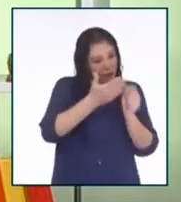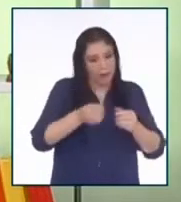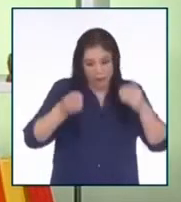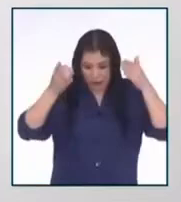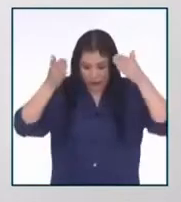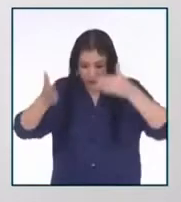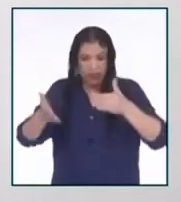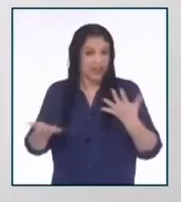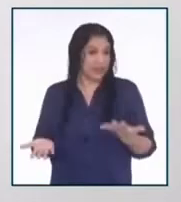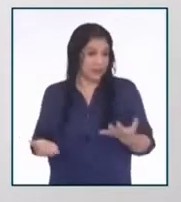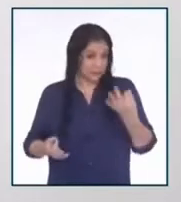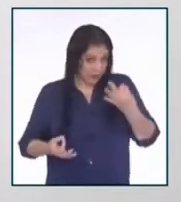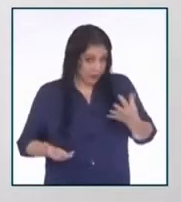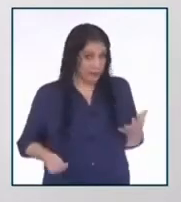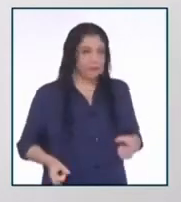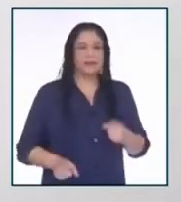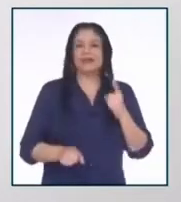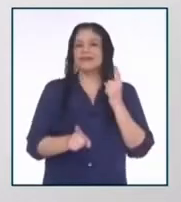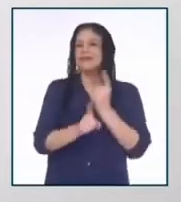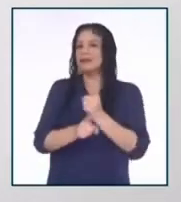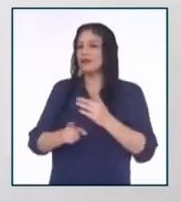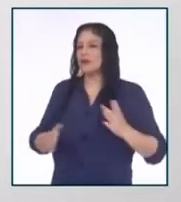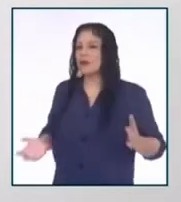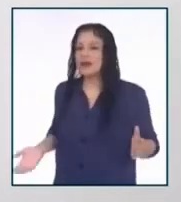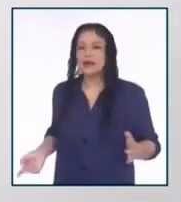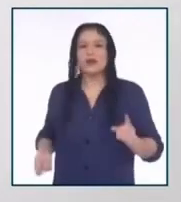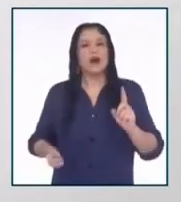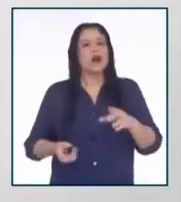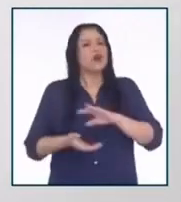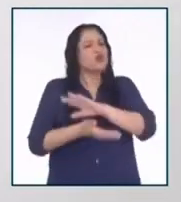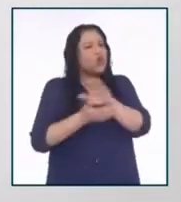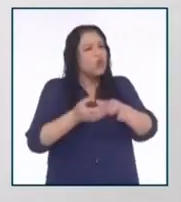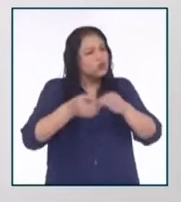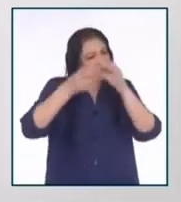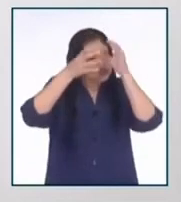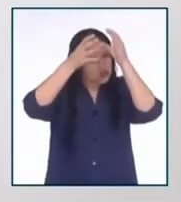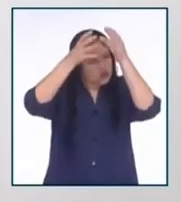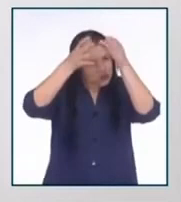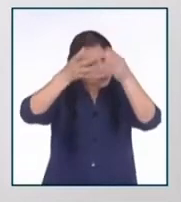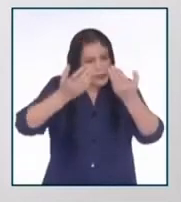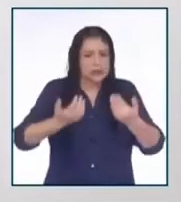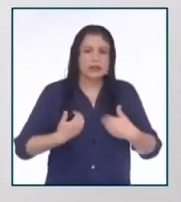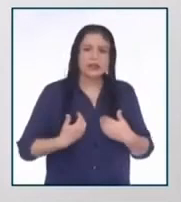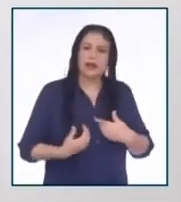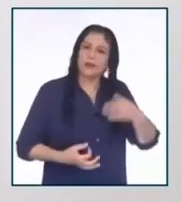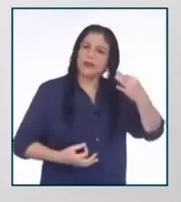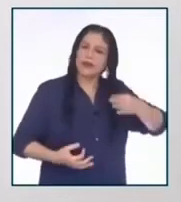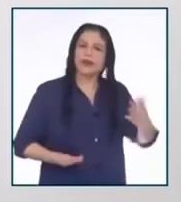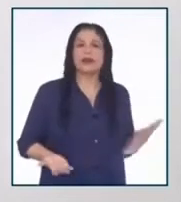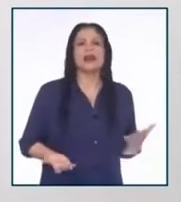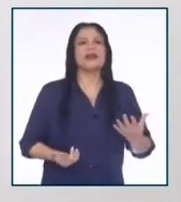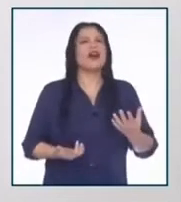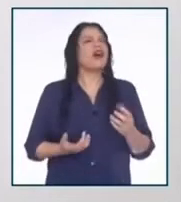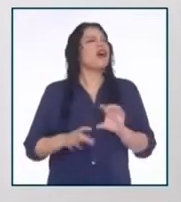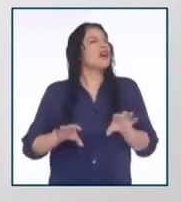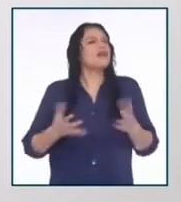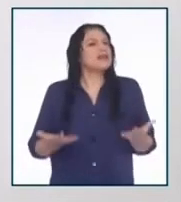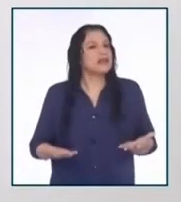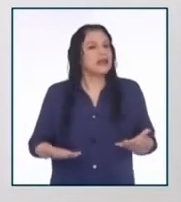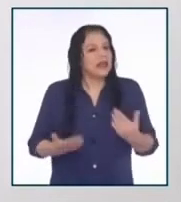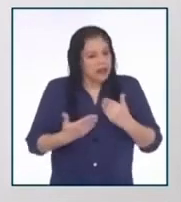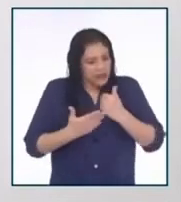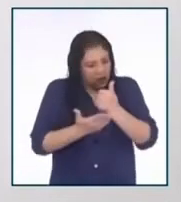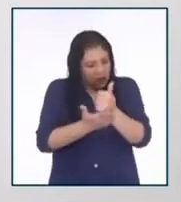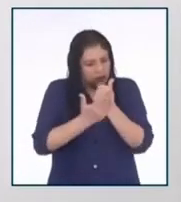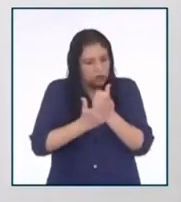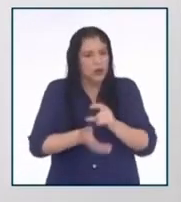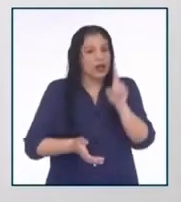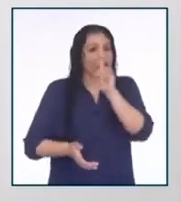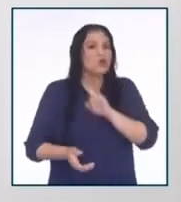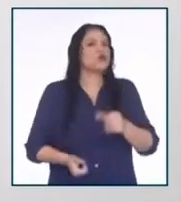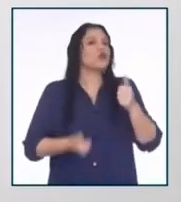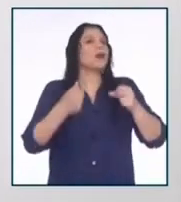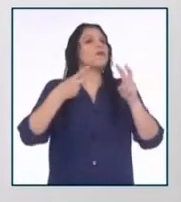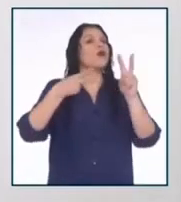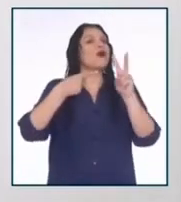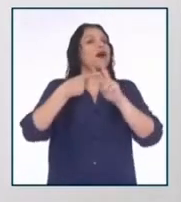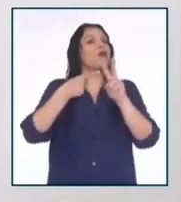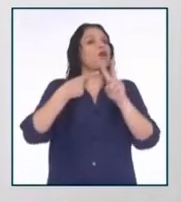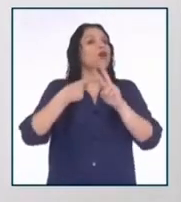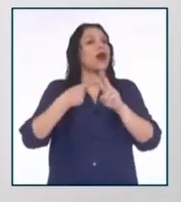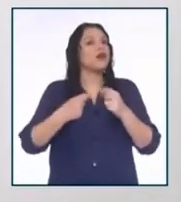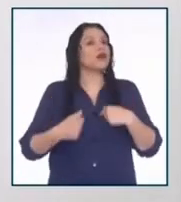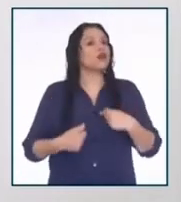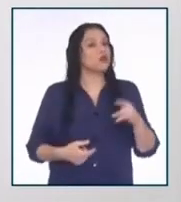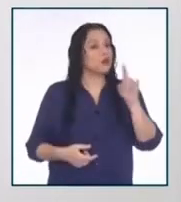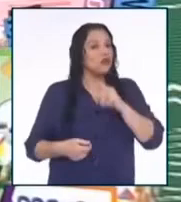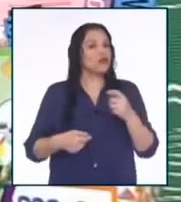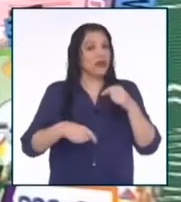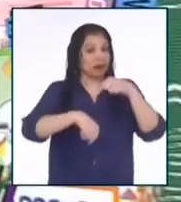que escribimos. Así es, Junior. Este conocimiento que tengamos de la realidad hará que nos ayude en el uso del vocabulario que